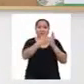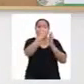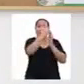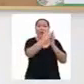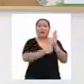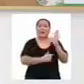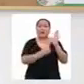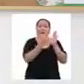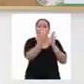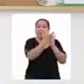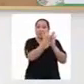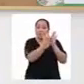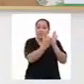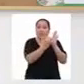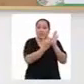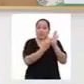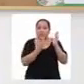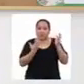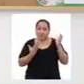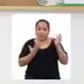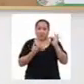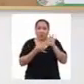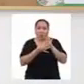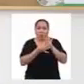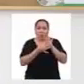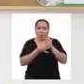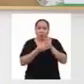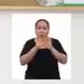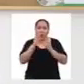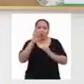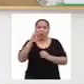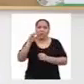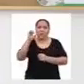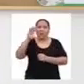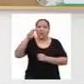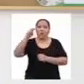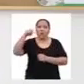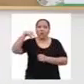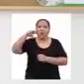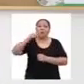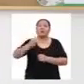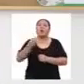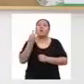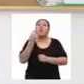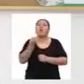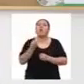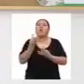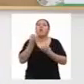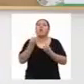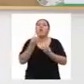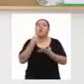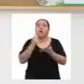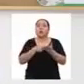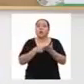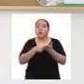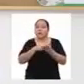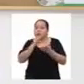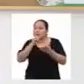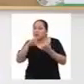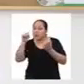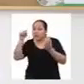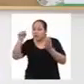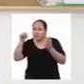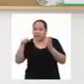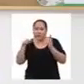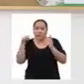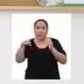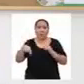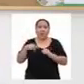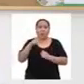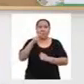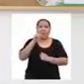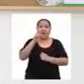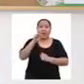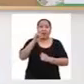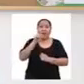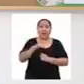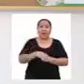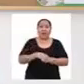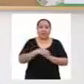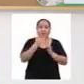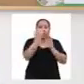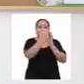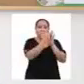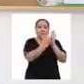consideradas junto con una medida de la frecuencia con que se presenta cada valor. Para este tipo de variable se puede medir